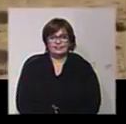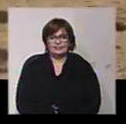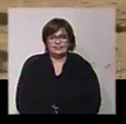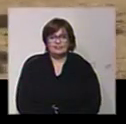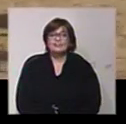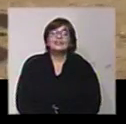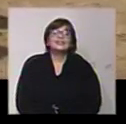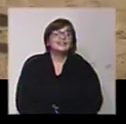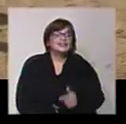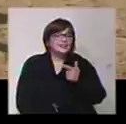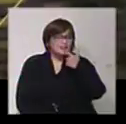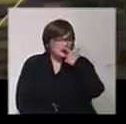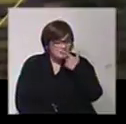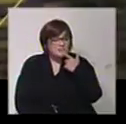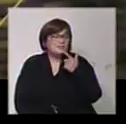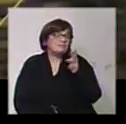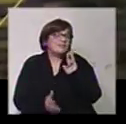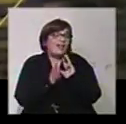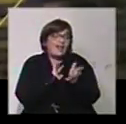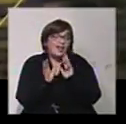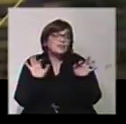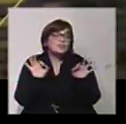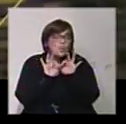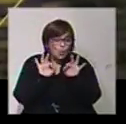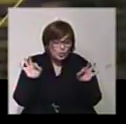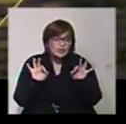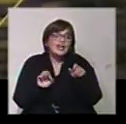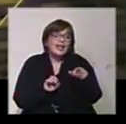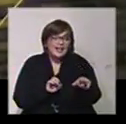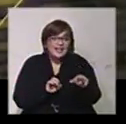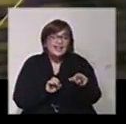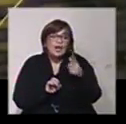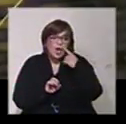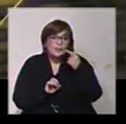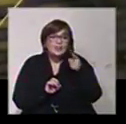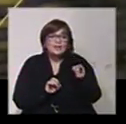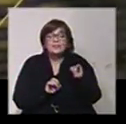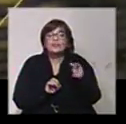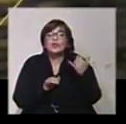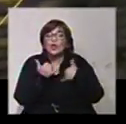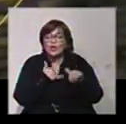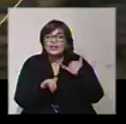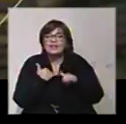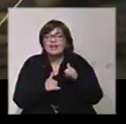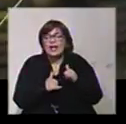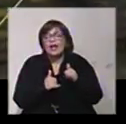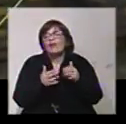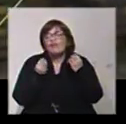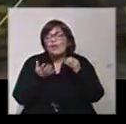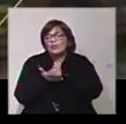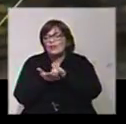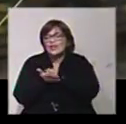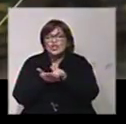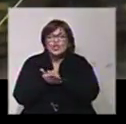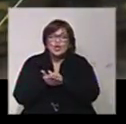Estaba bueno hablar de música sobre todo, y el loco contaba de todo el underground de Nueva York de fines